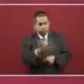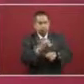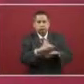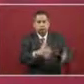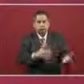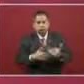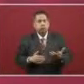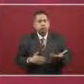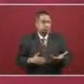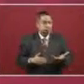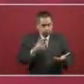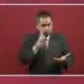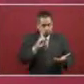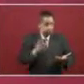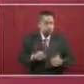informes,